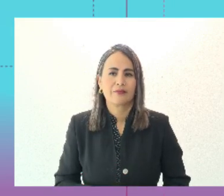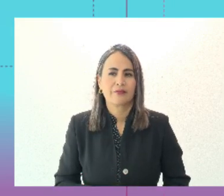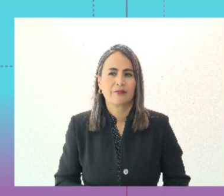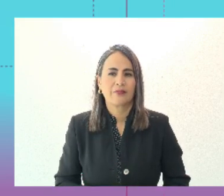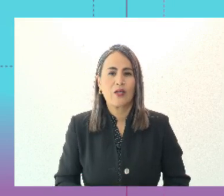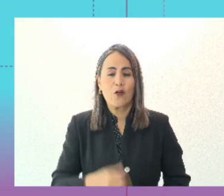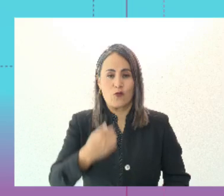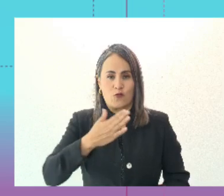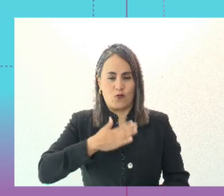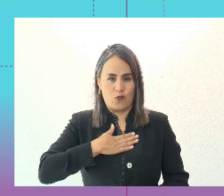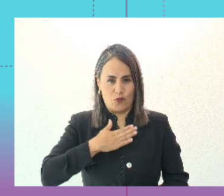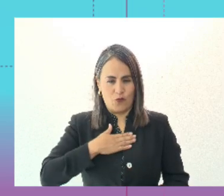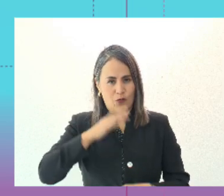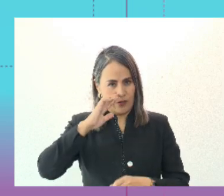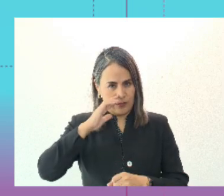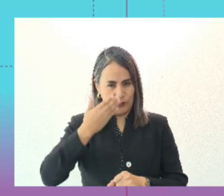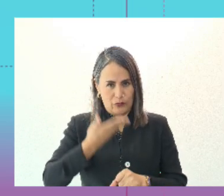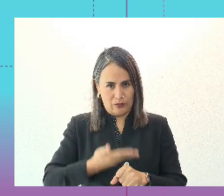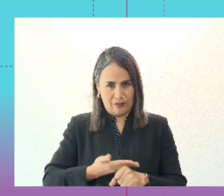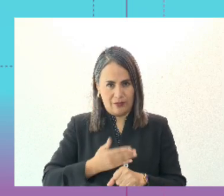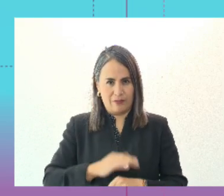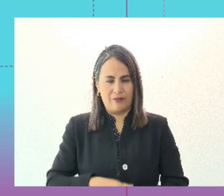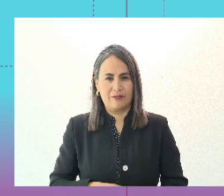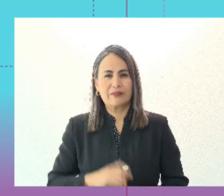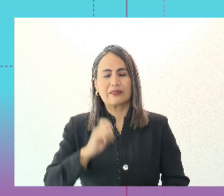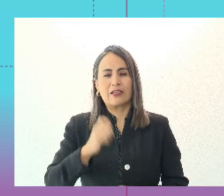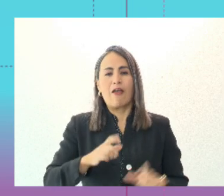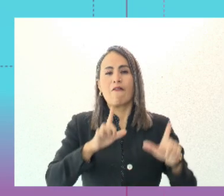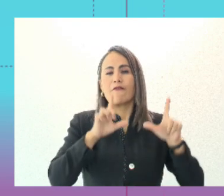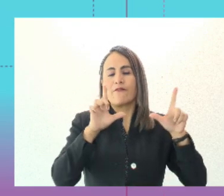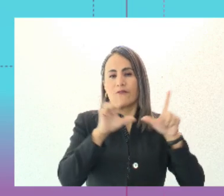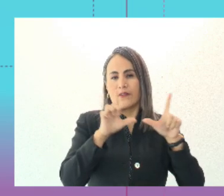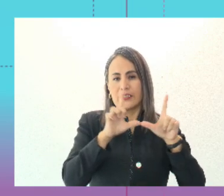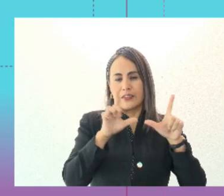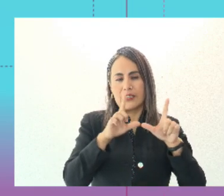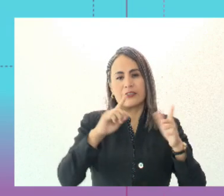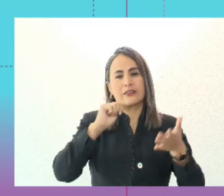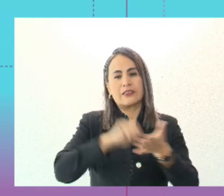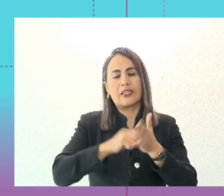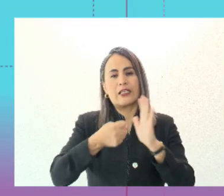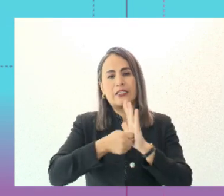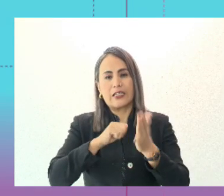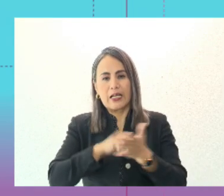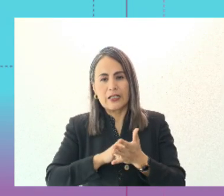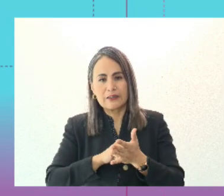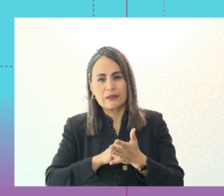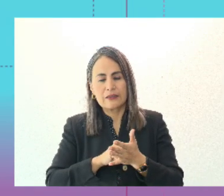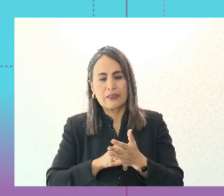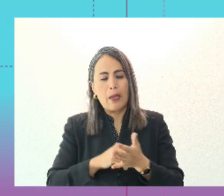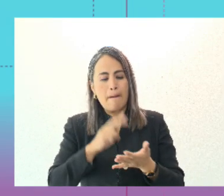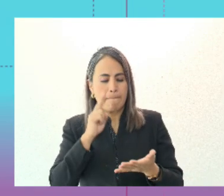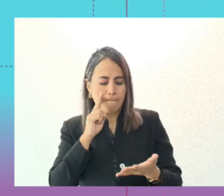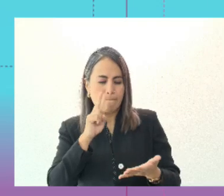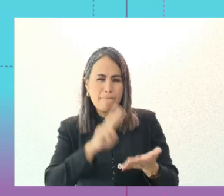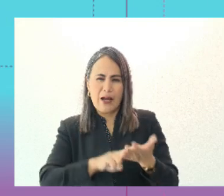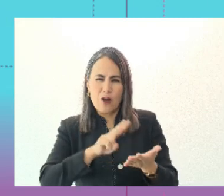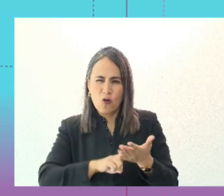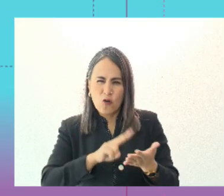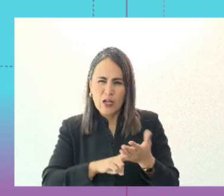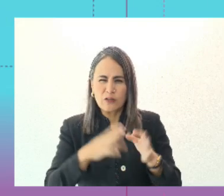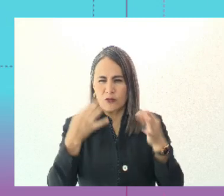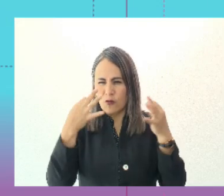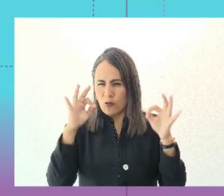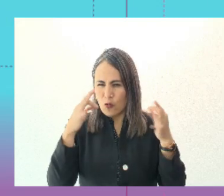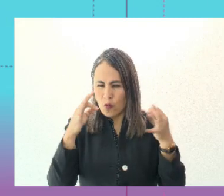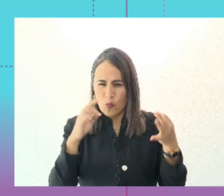soy el responsable, entonces, bueno… son las fichas técnicas de valoración documental. Las fichas técnicas de valoración documental que incluyó la ley